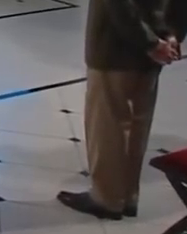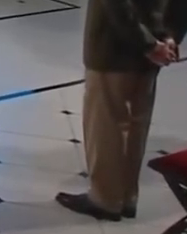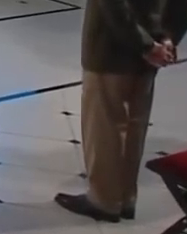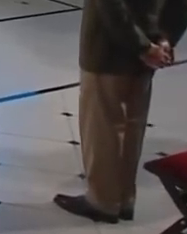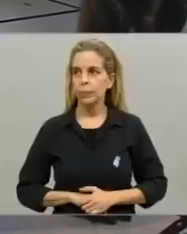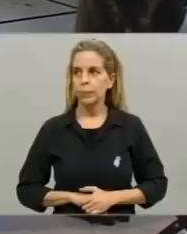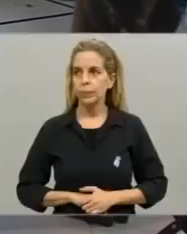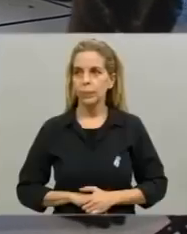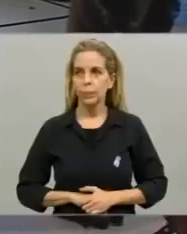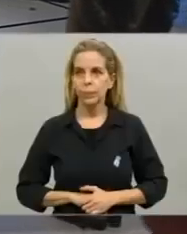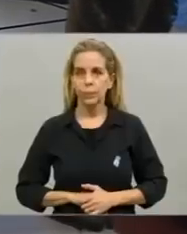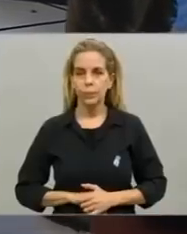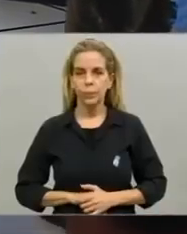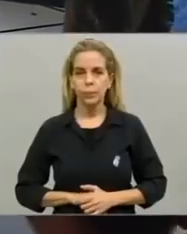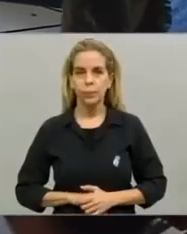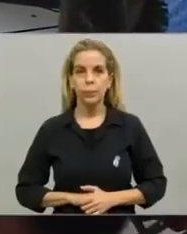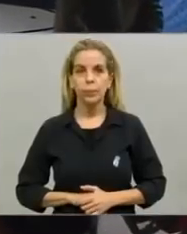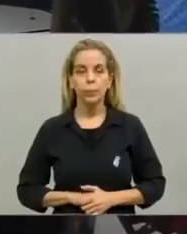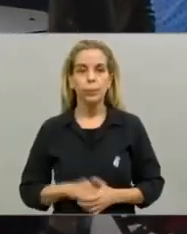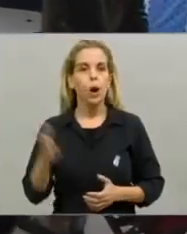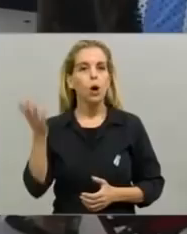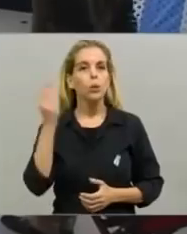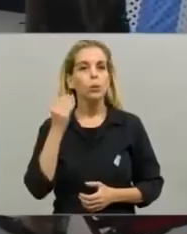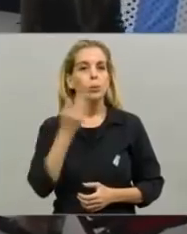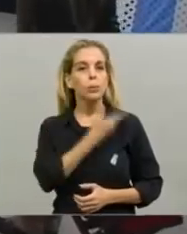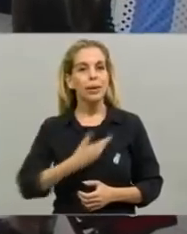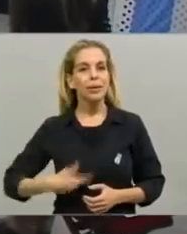palabra del presidente de la Nación Argentina.